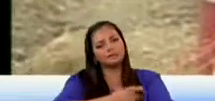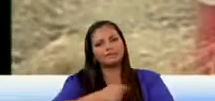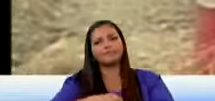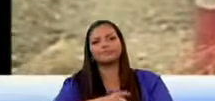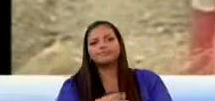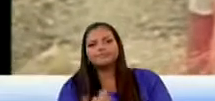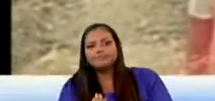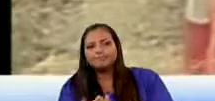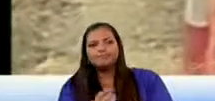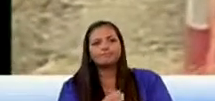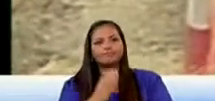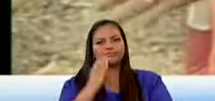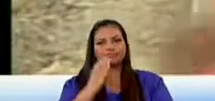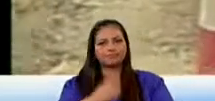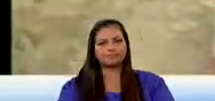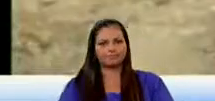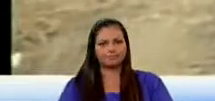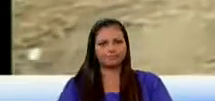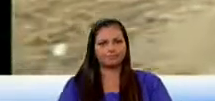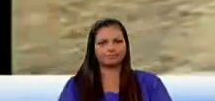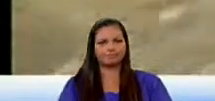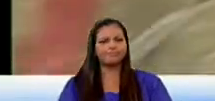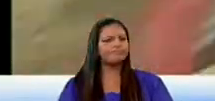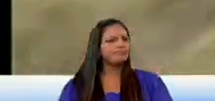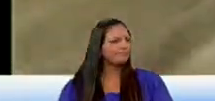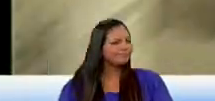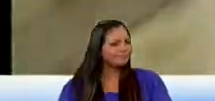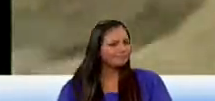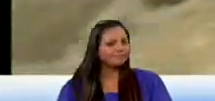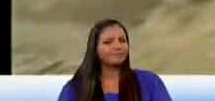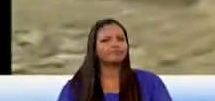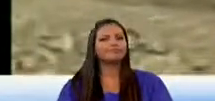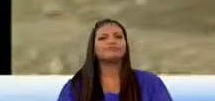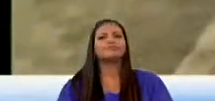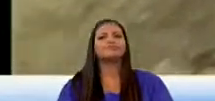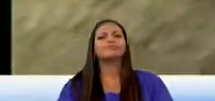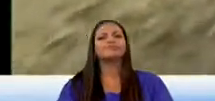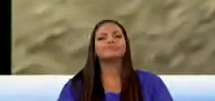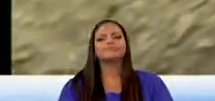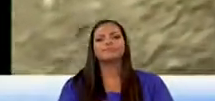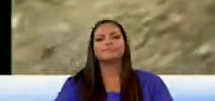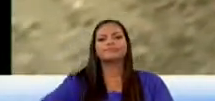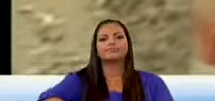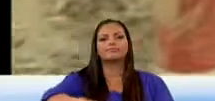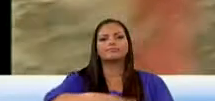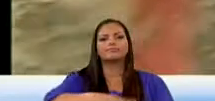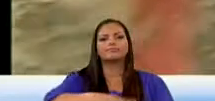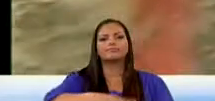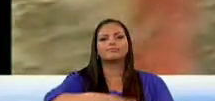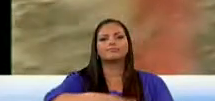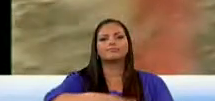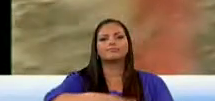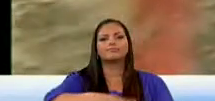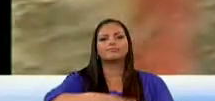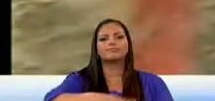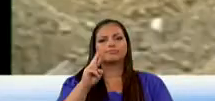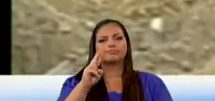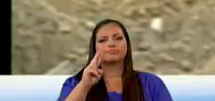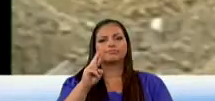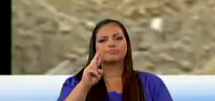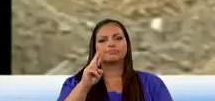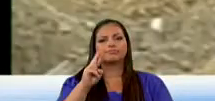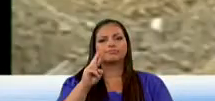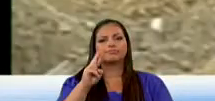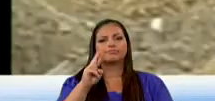Y pues en donde sí se está haciendo esta obra en ese tramo de la vía, obviamente es algo bueno para el flujo de las